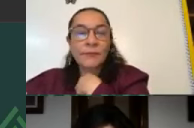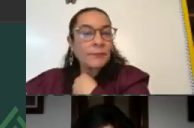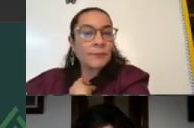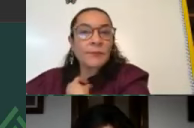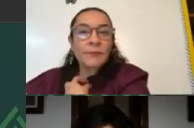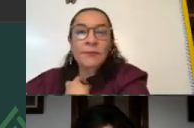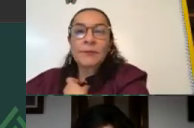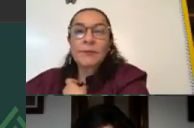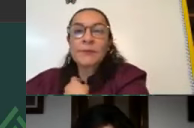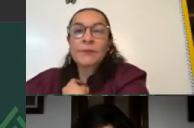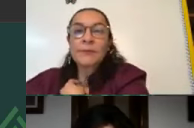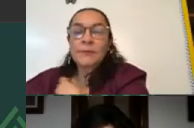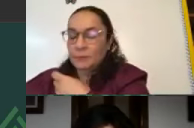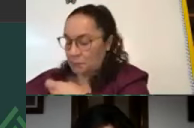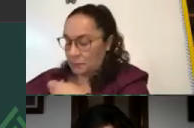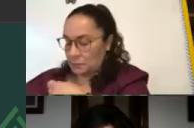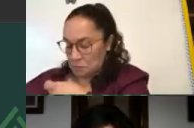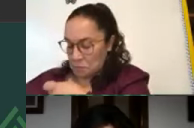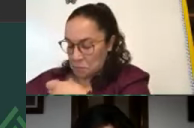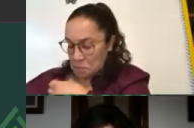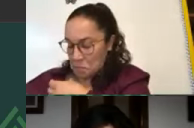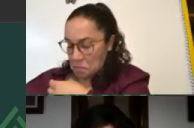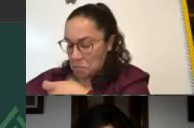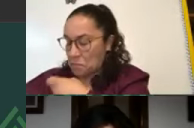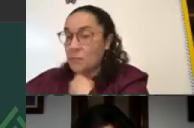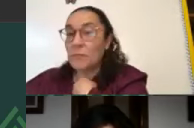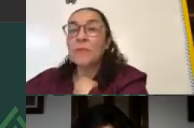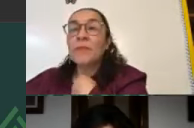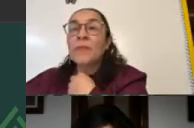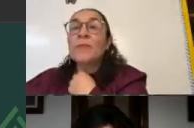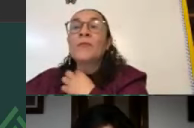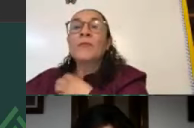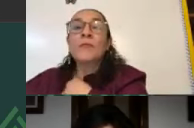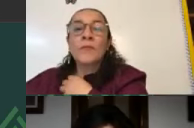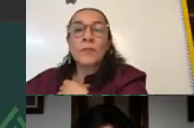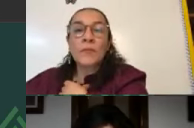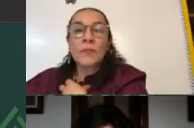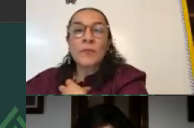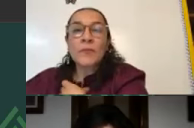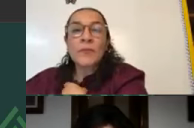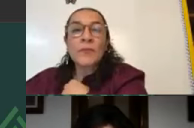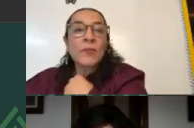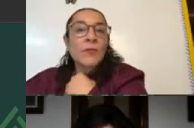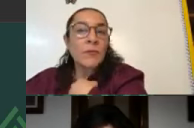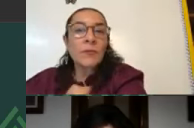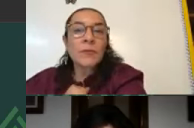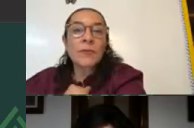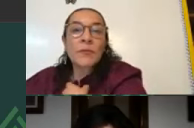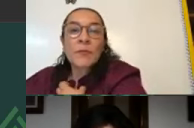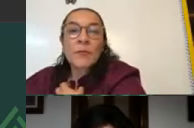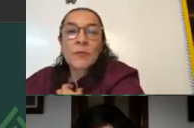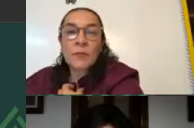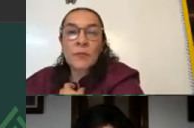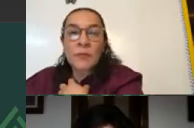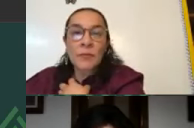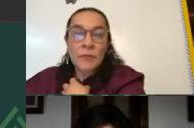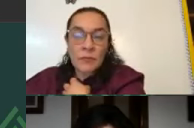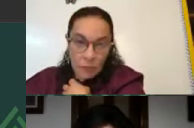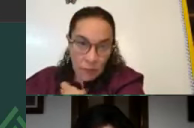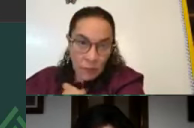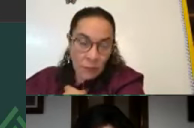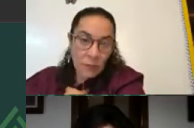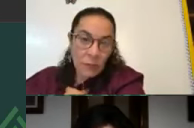efecto un capítulo 2 al título 2, libro 4 del Código, con el fin de instrumentarlo en línea. Quiero